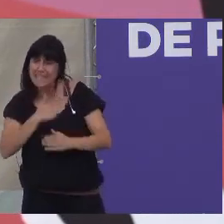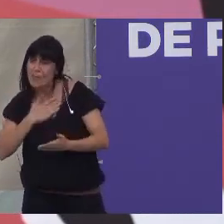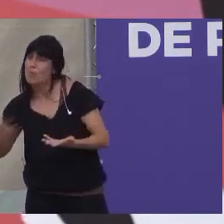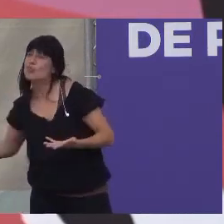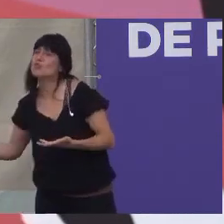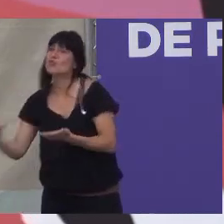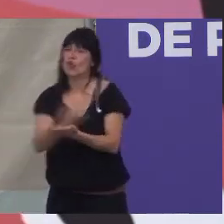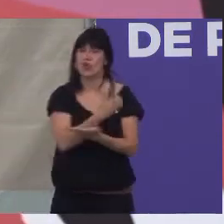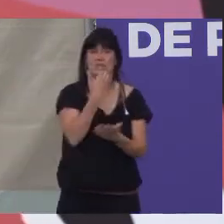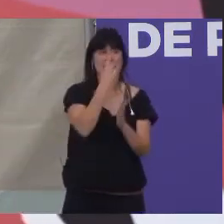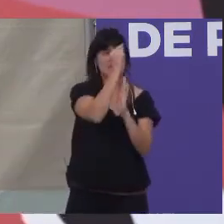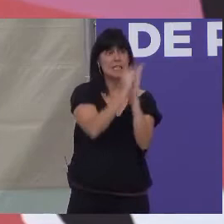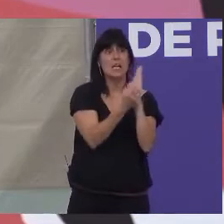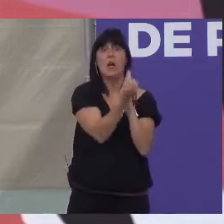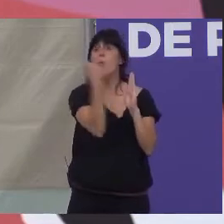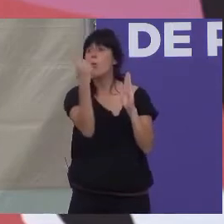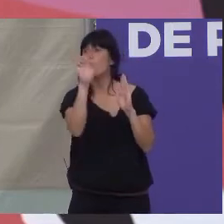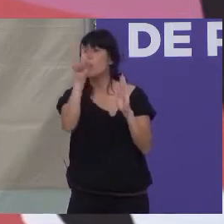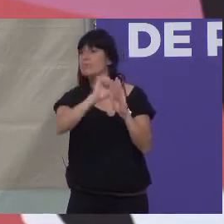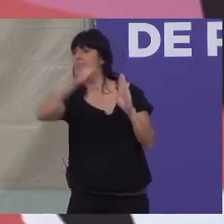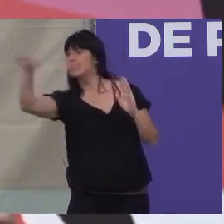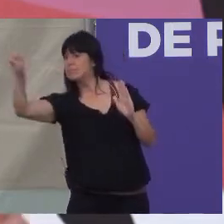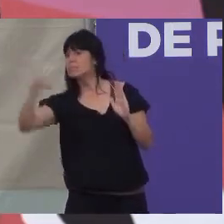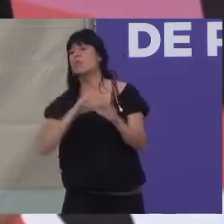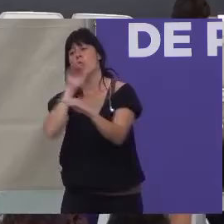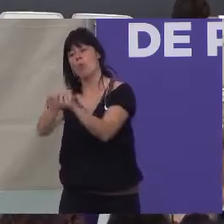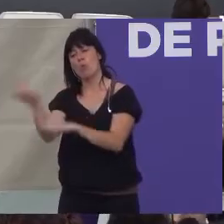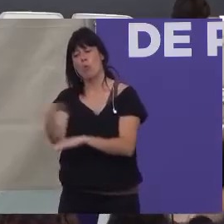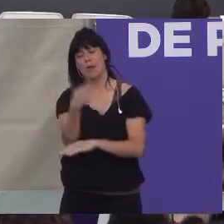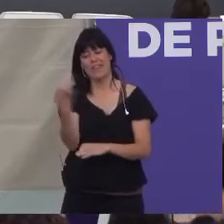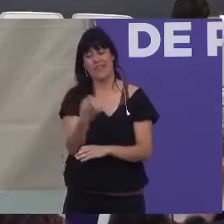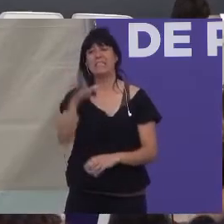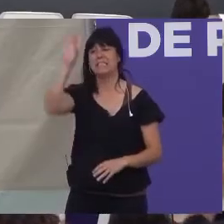salte las reglas, hacérselas cumplir. Sí se puede.